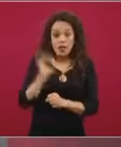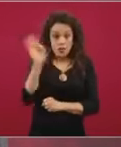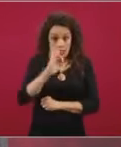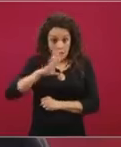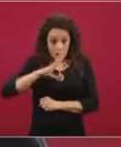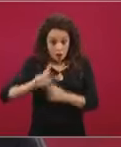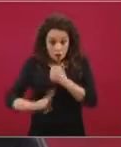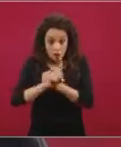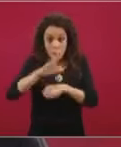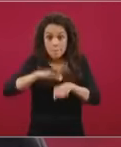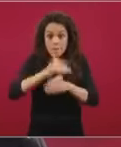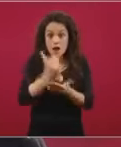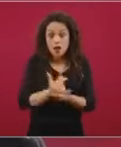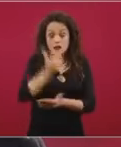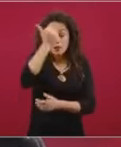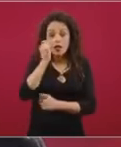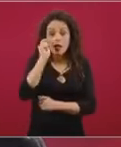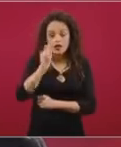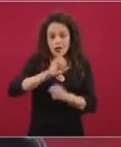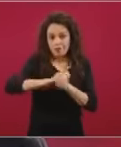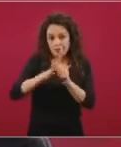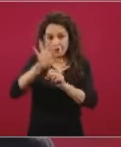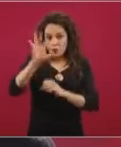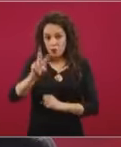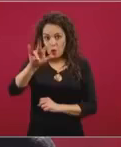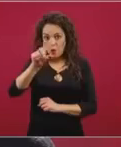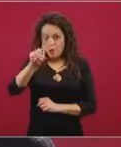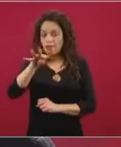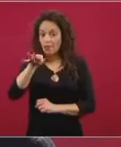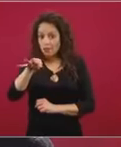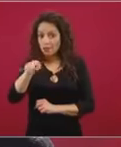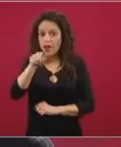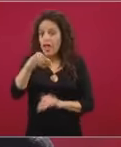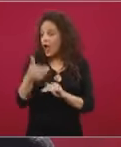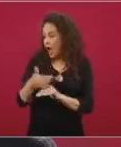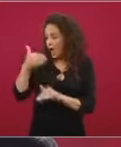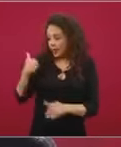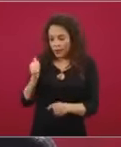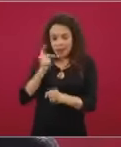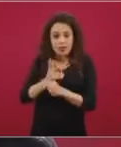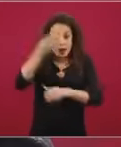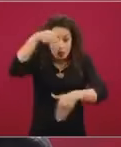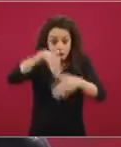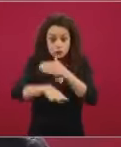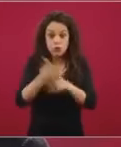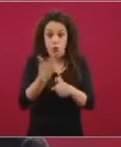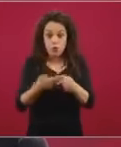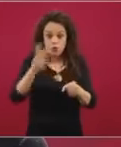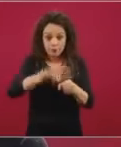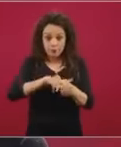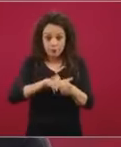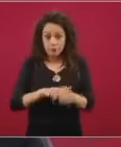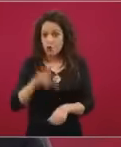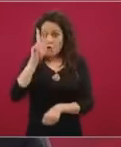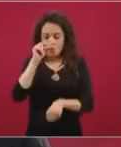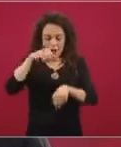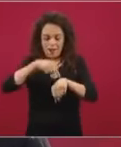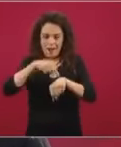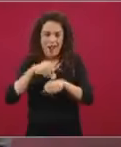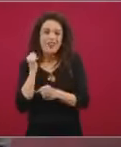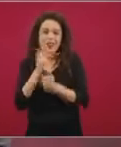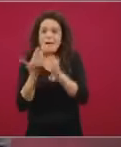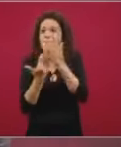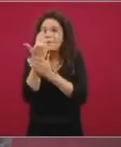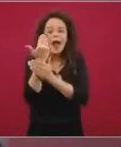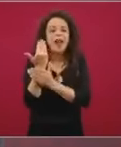COVID-19, la forma grave de COVID-19. Si usted llega temprano al hospital, temprano no de horario, sino a los pocos días de que inició